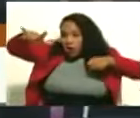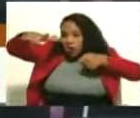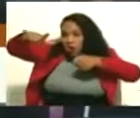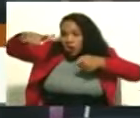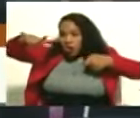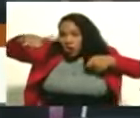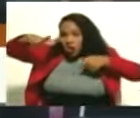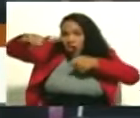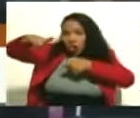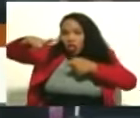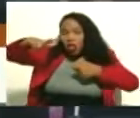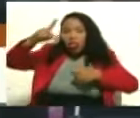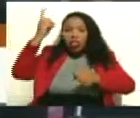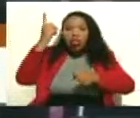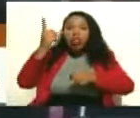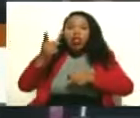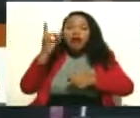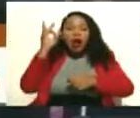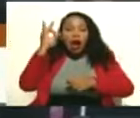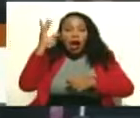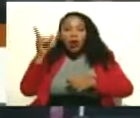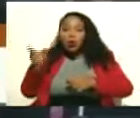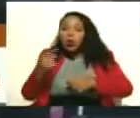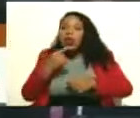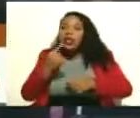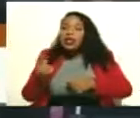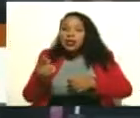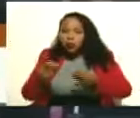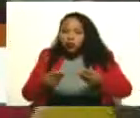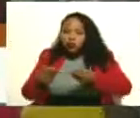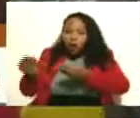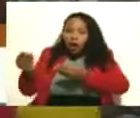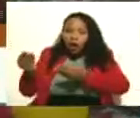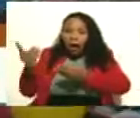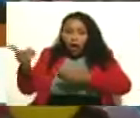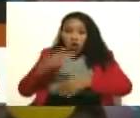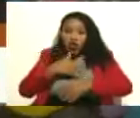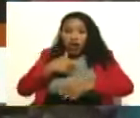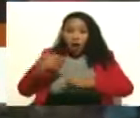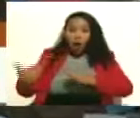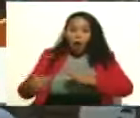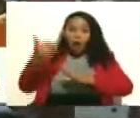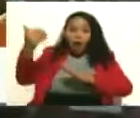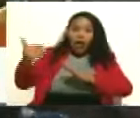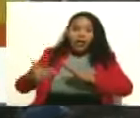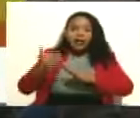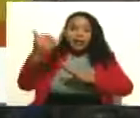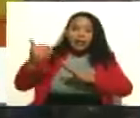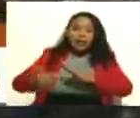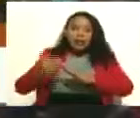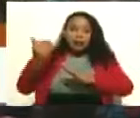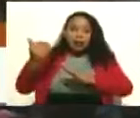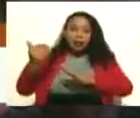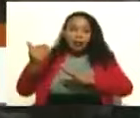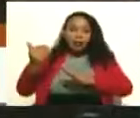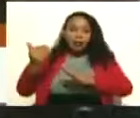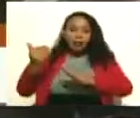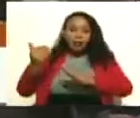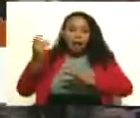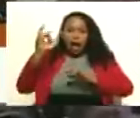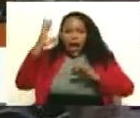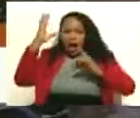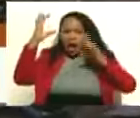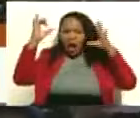hacer y decir ese señor. Tratan de ofendernos, nos atacan,